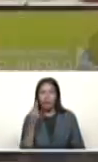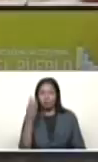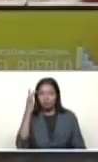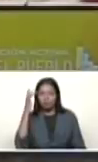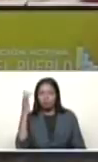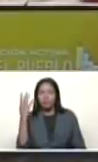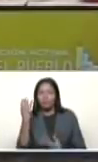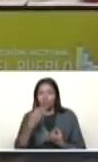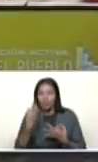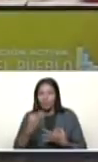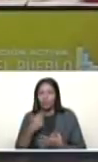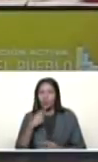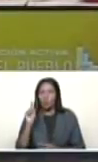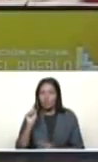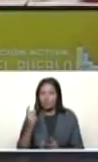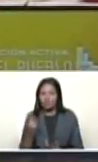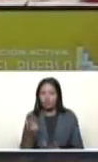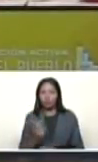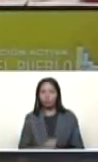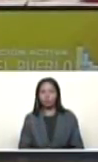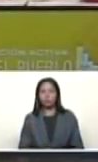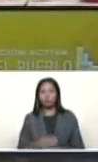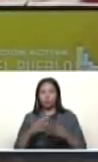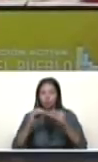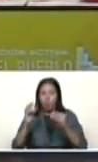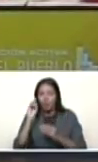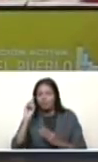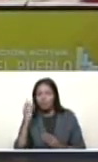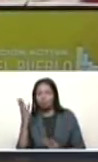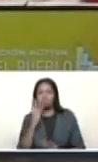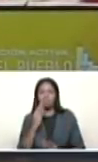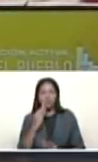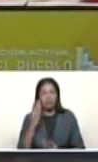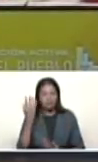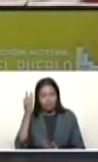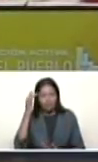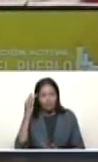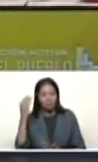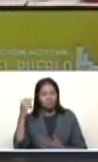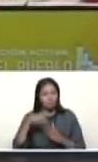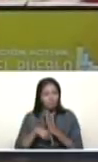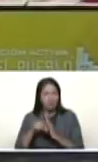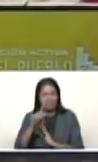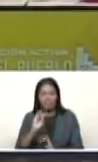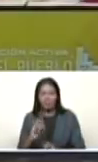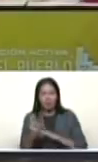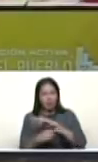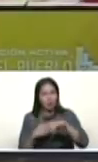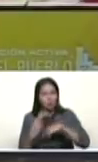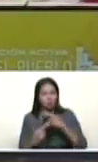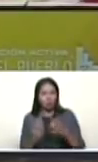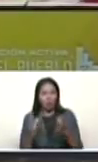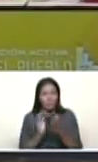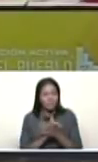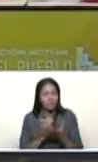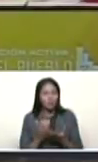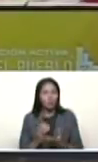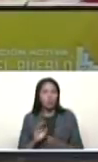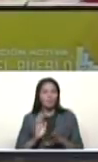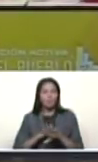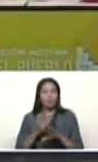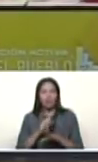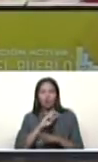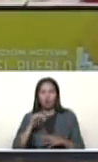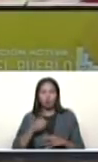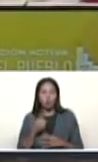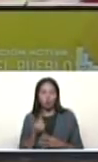que yo necesito, que nosotros necesitamos. Así tiene que ser la revolución, compañero. Esto es lo que yo